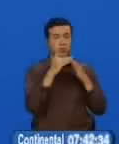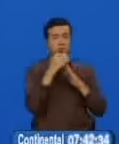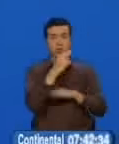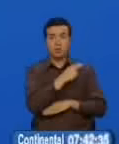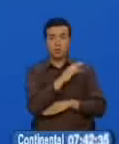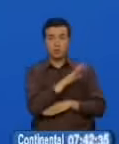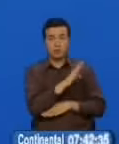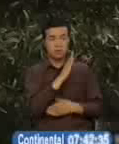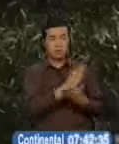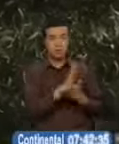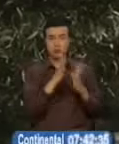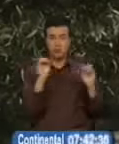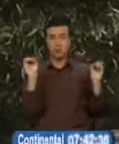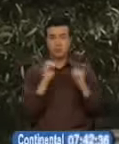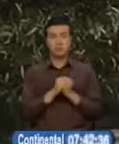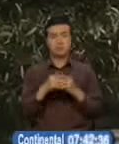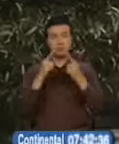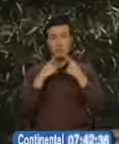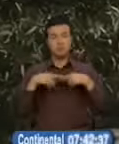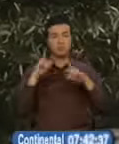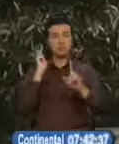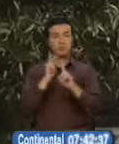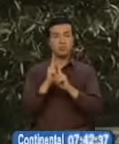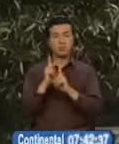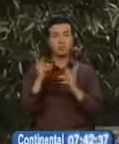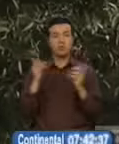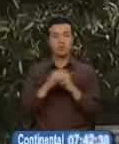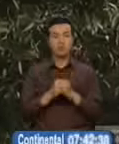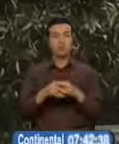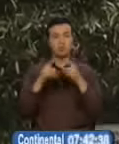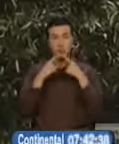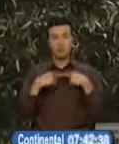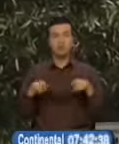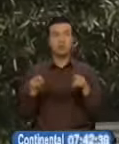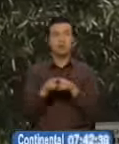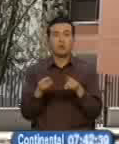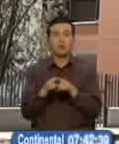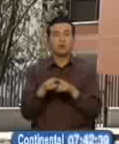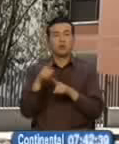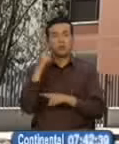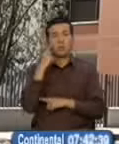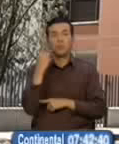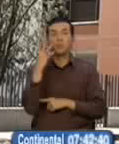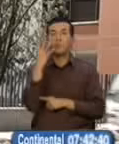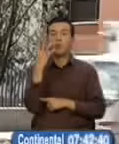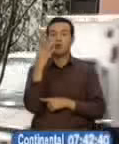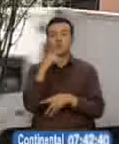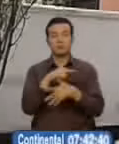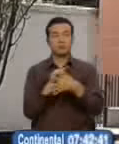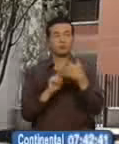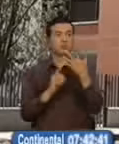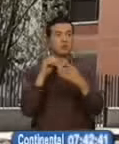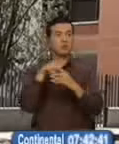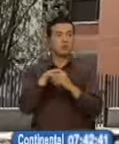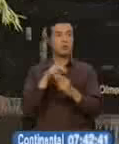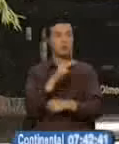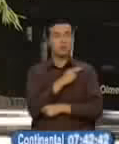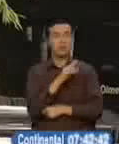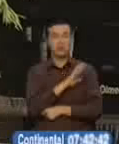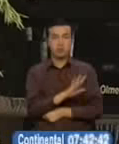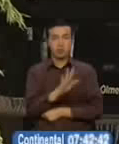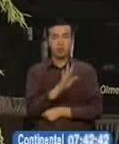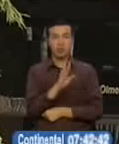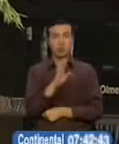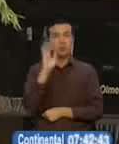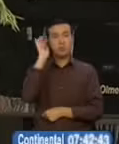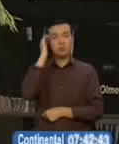comunidad universitaria. Aclarado este punto, el comunicado señala también que se han detectado 4 situaciones al interior de la universidad que han